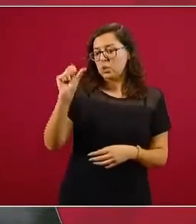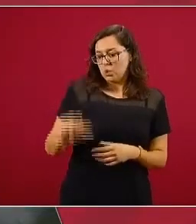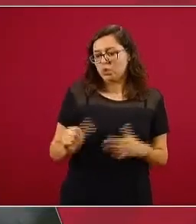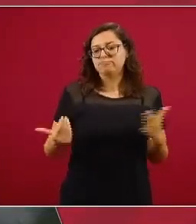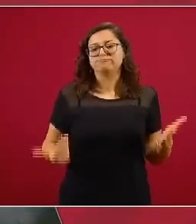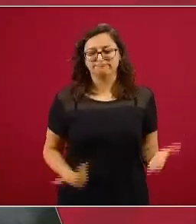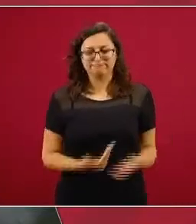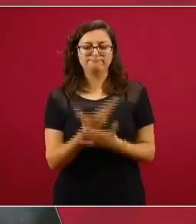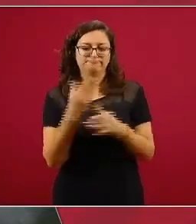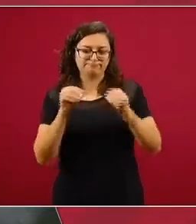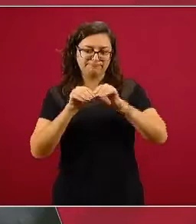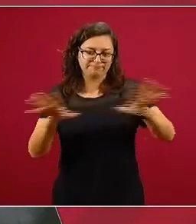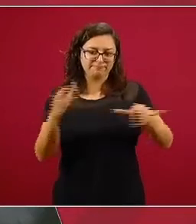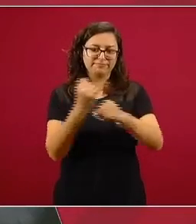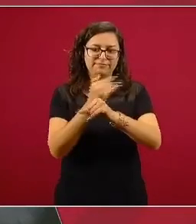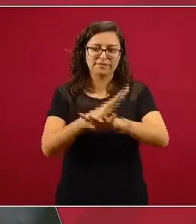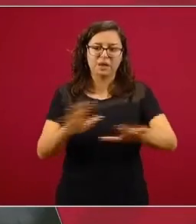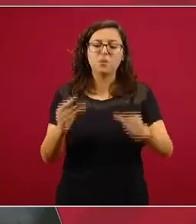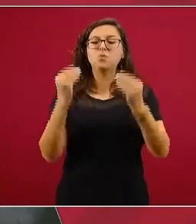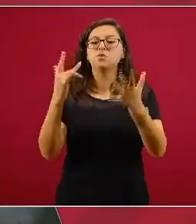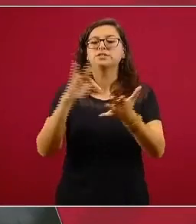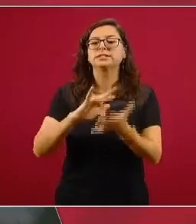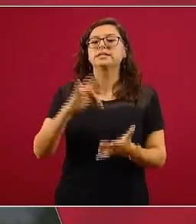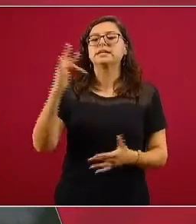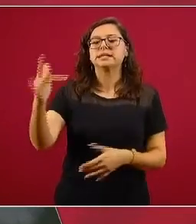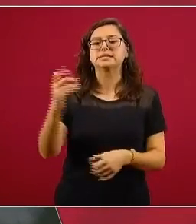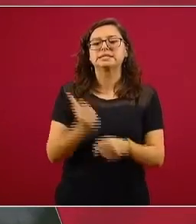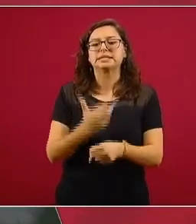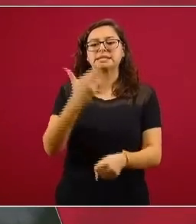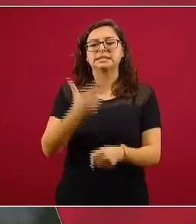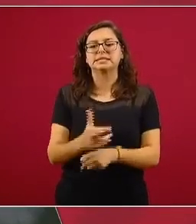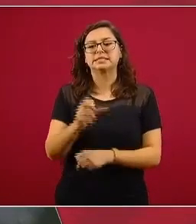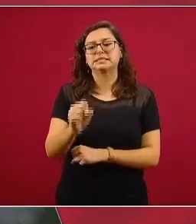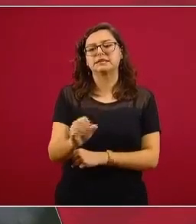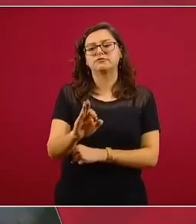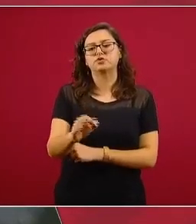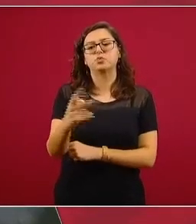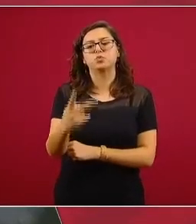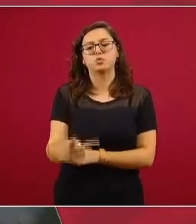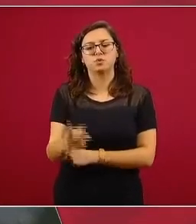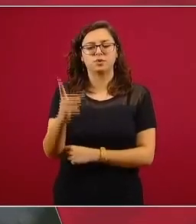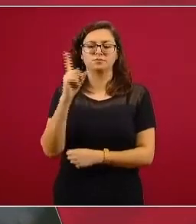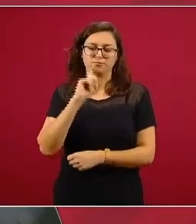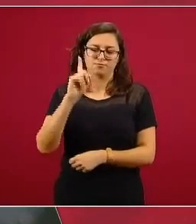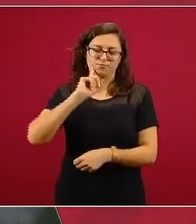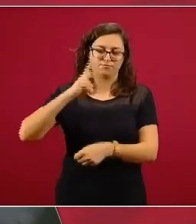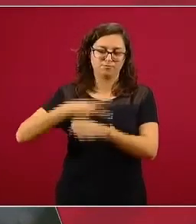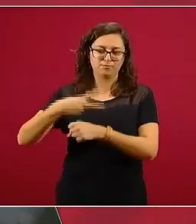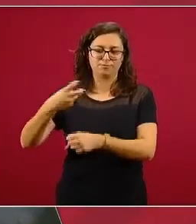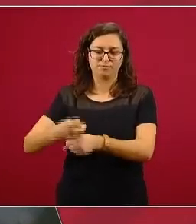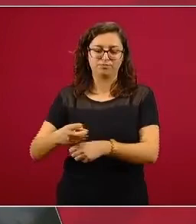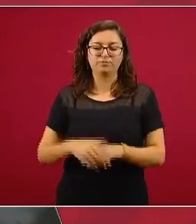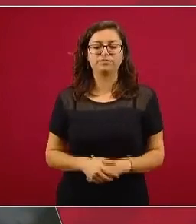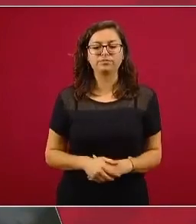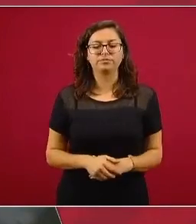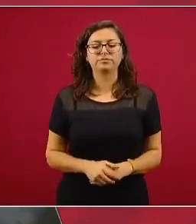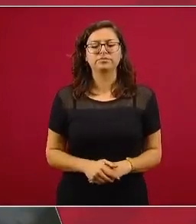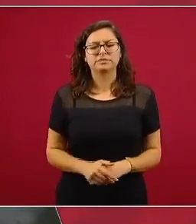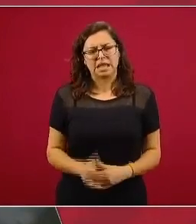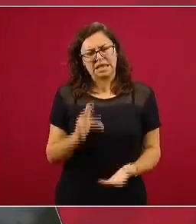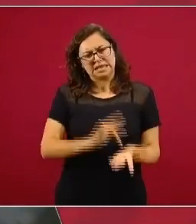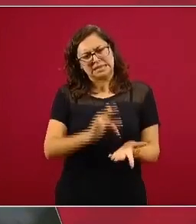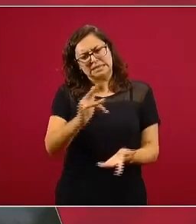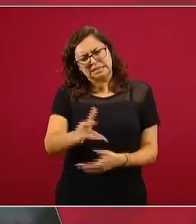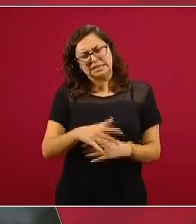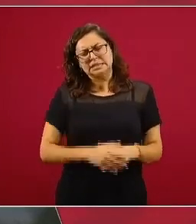en el seminario de hoy y le agradezco públicamente a la secretaria de la Función Pública por habernos invitado. Doctor, gracias. Y una